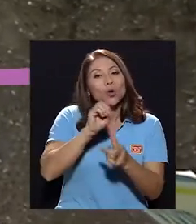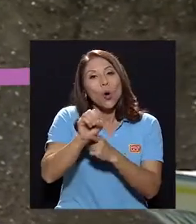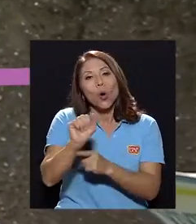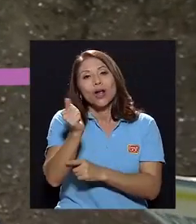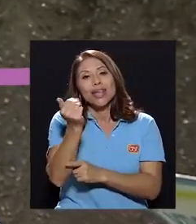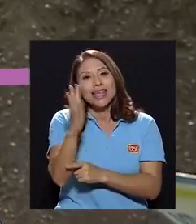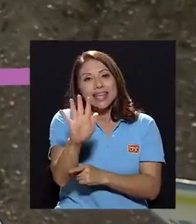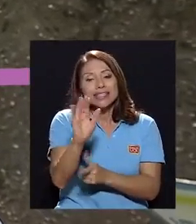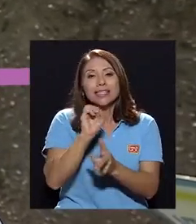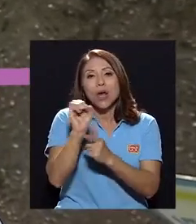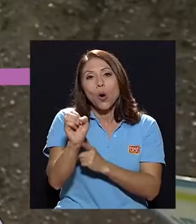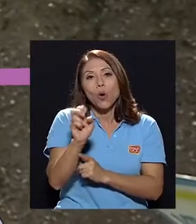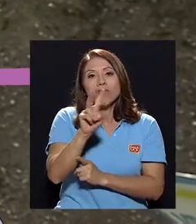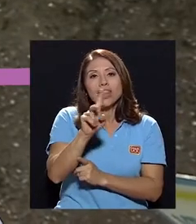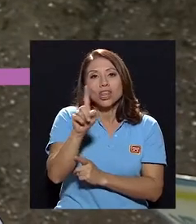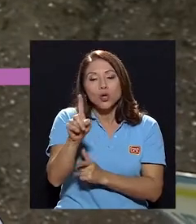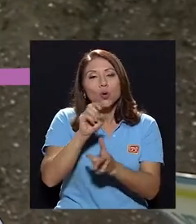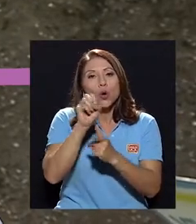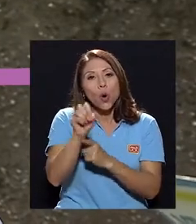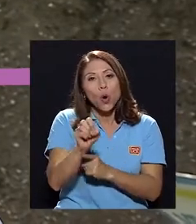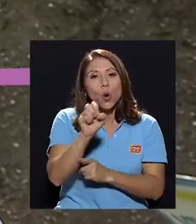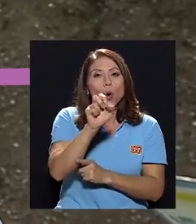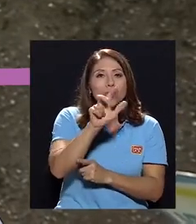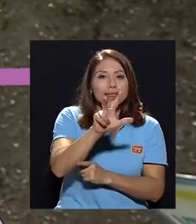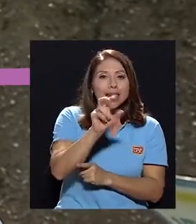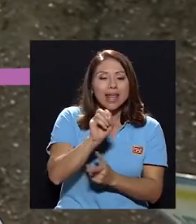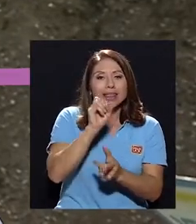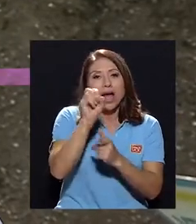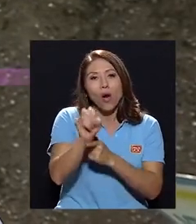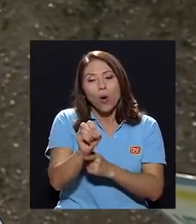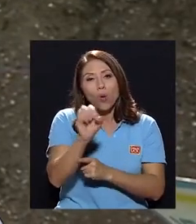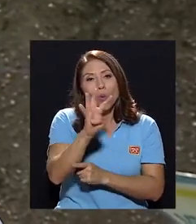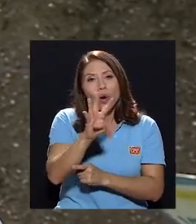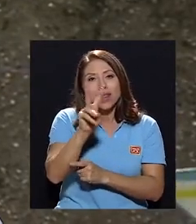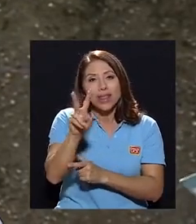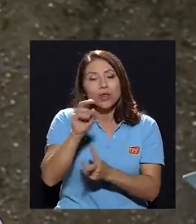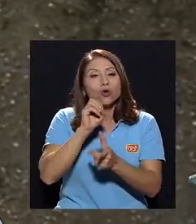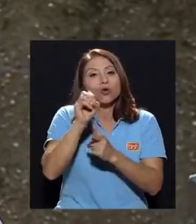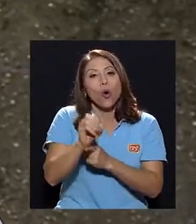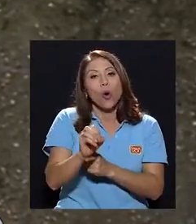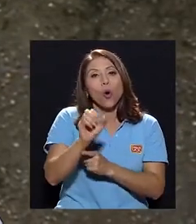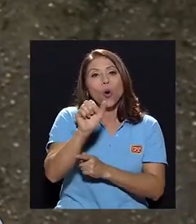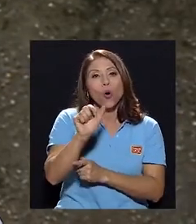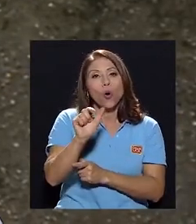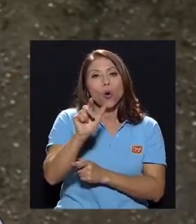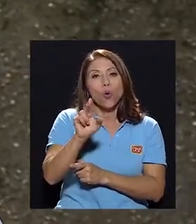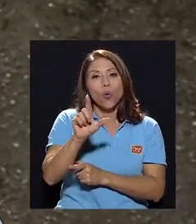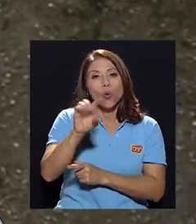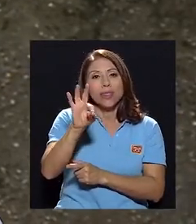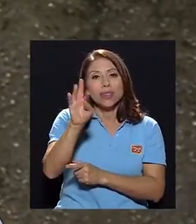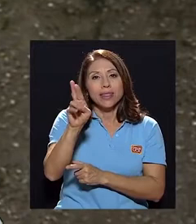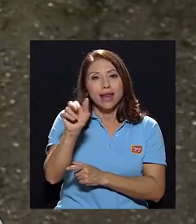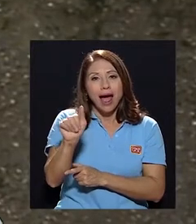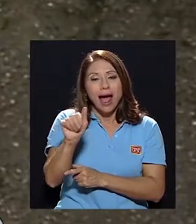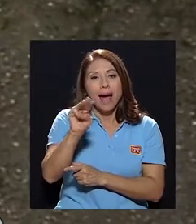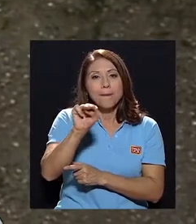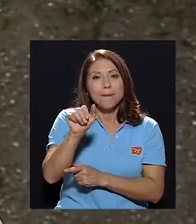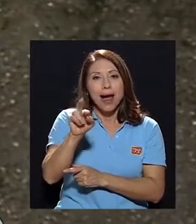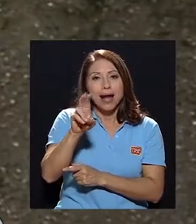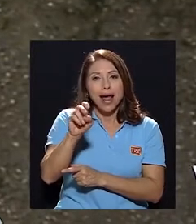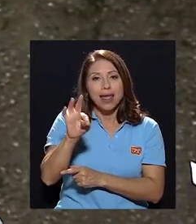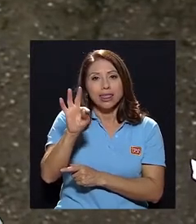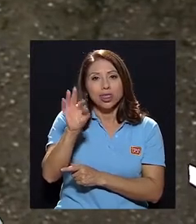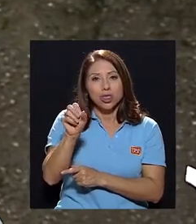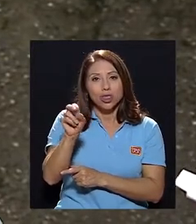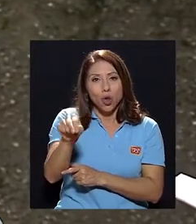15, de 21, de 30, de 42 o una ultramaratón. Entonces todas tienen una preparación nutricional diferente.